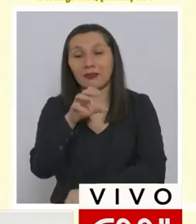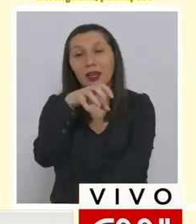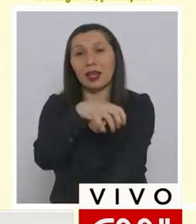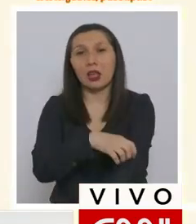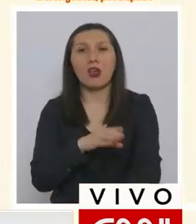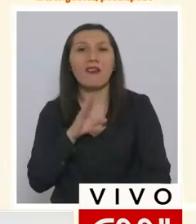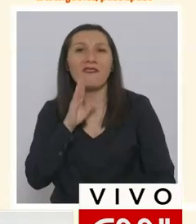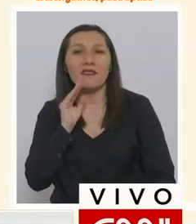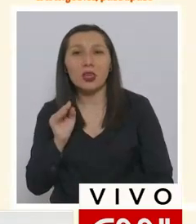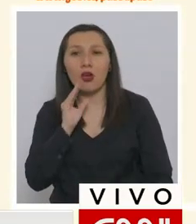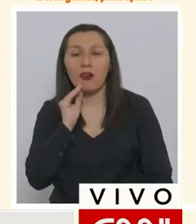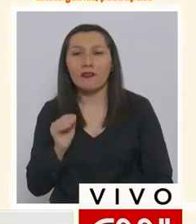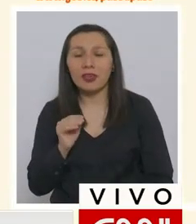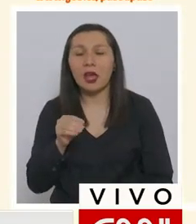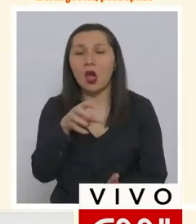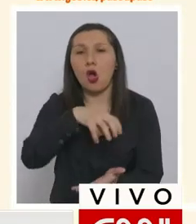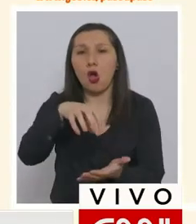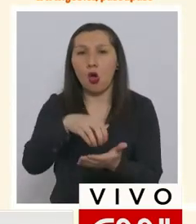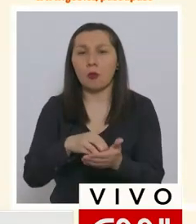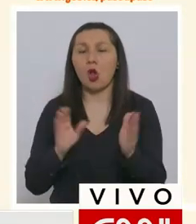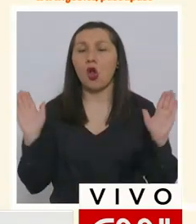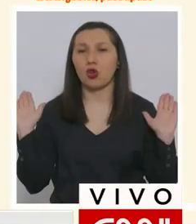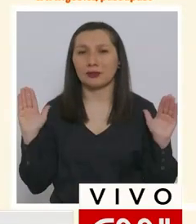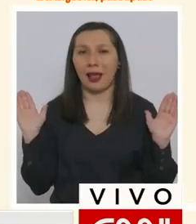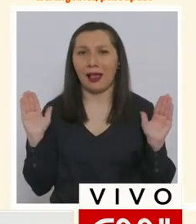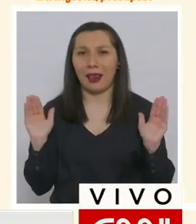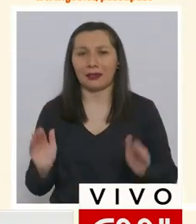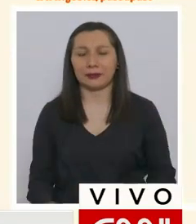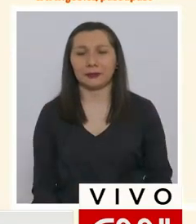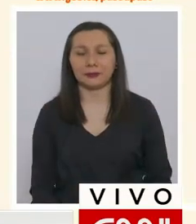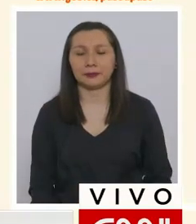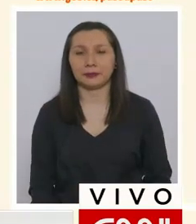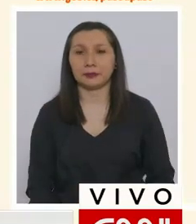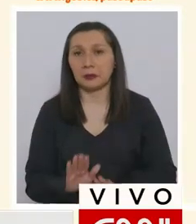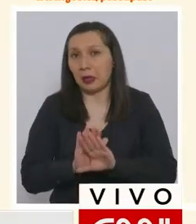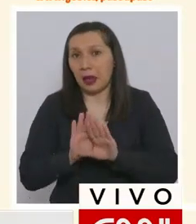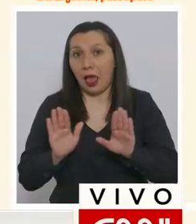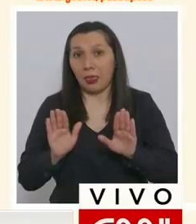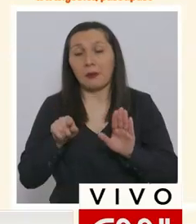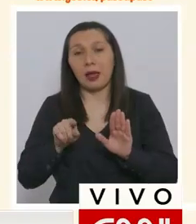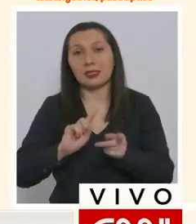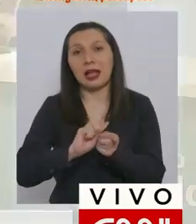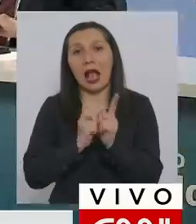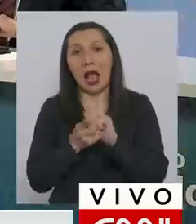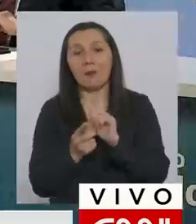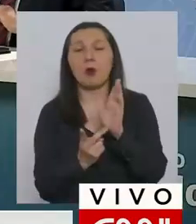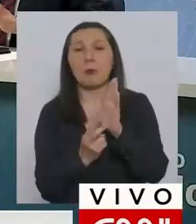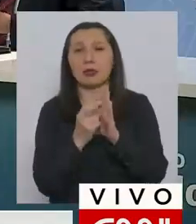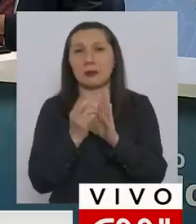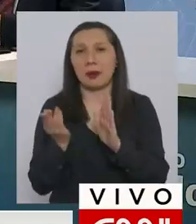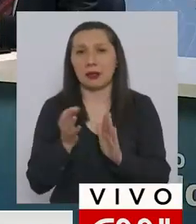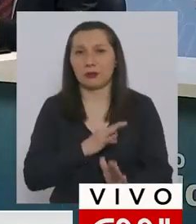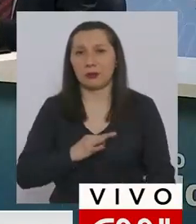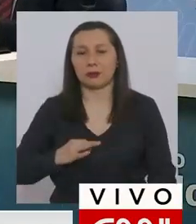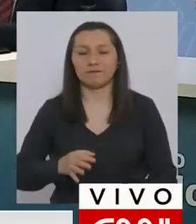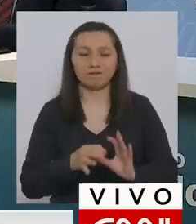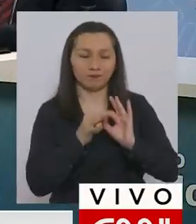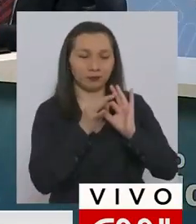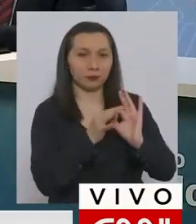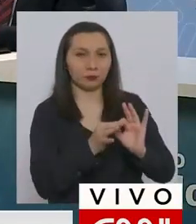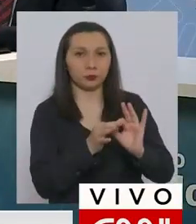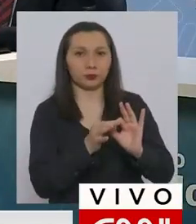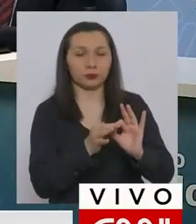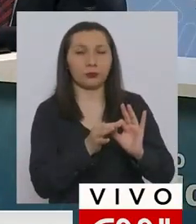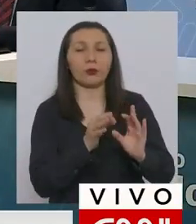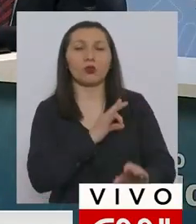Retroceden a preparación, a partir del sábado también a las 5 de la mañana, en la región de Coquimbo, las comunas de